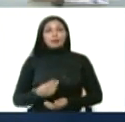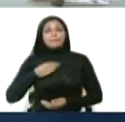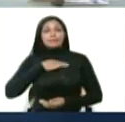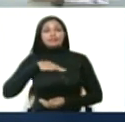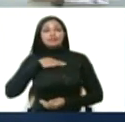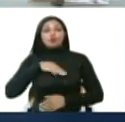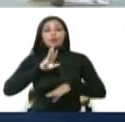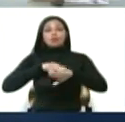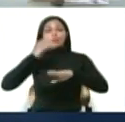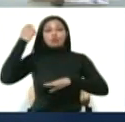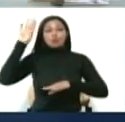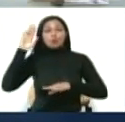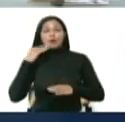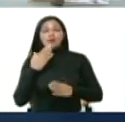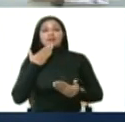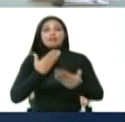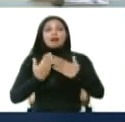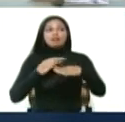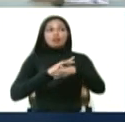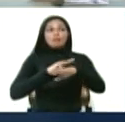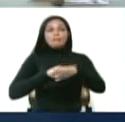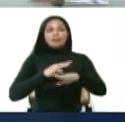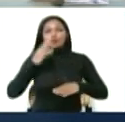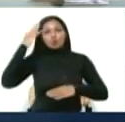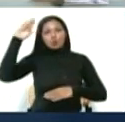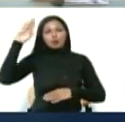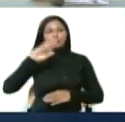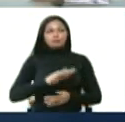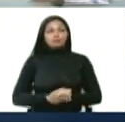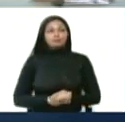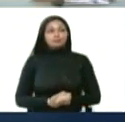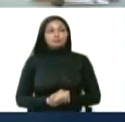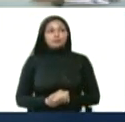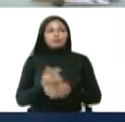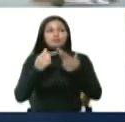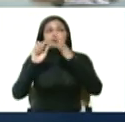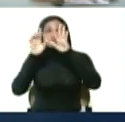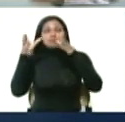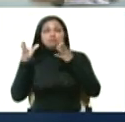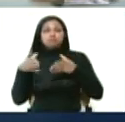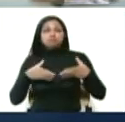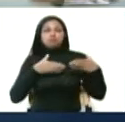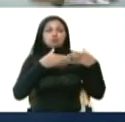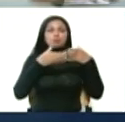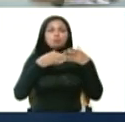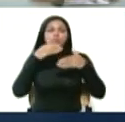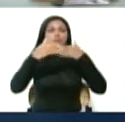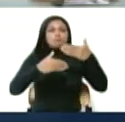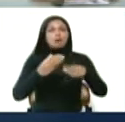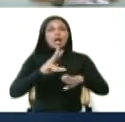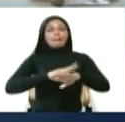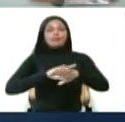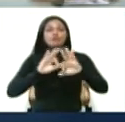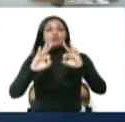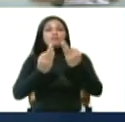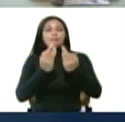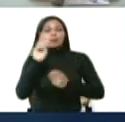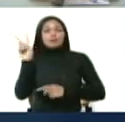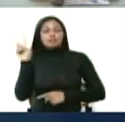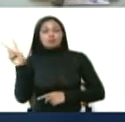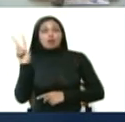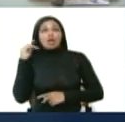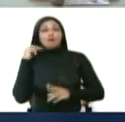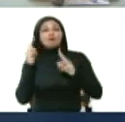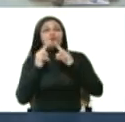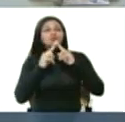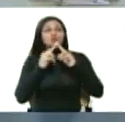Barrio Adentro, gracias a Barrio Adentro, pues, y sus distintas etapas. El médico de familia. Venezuela conoció